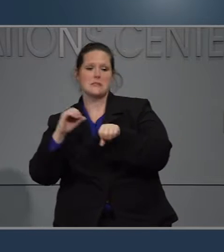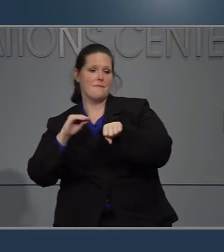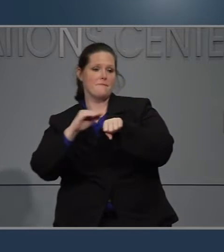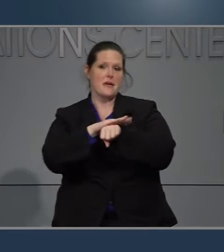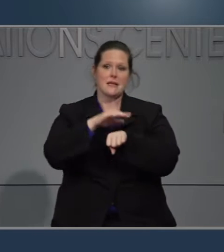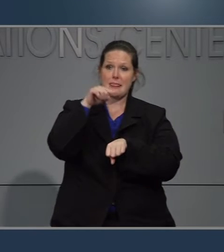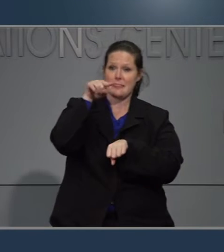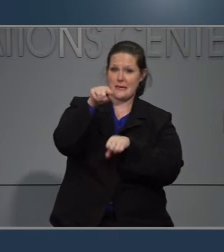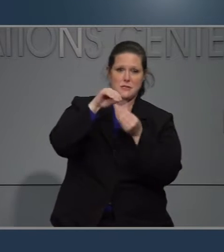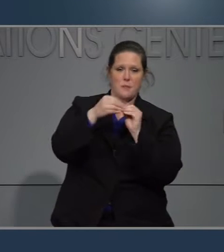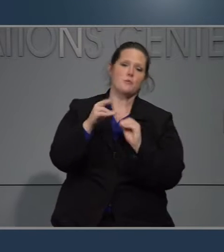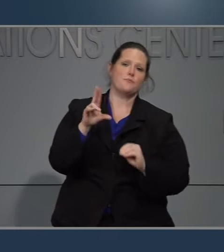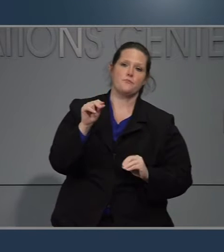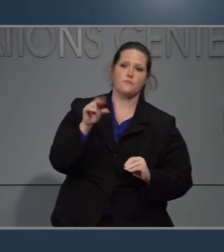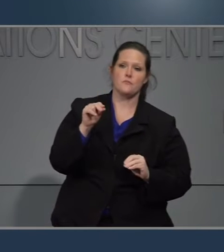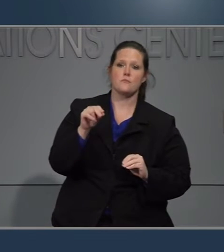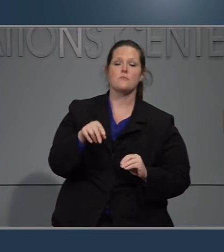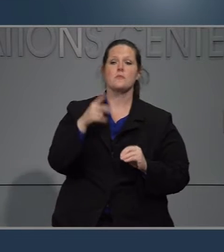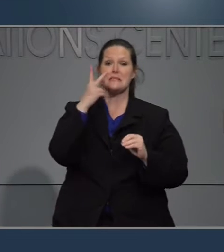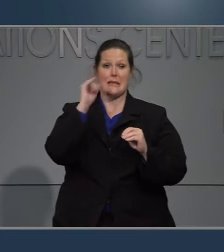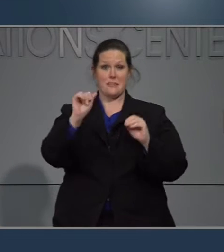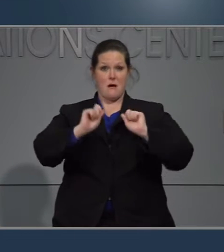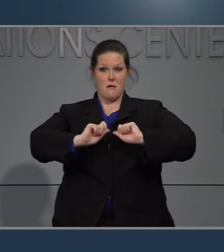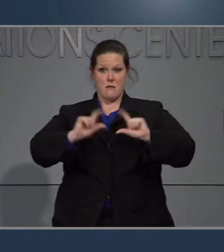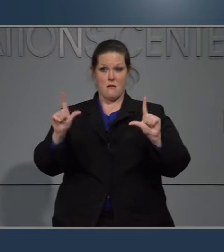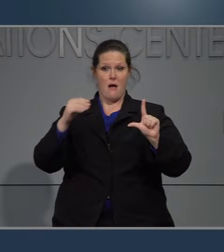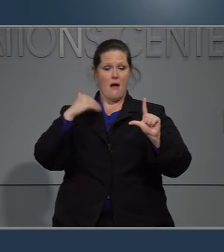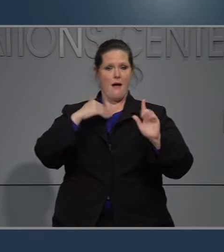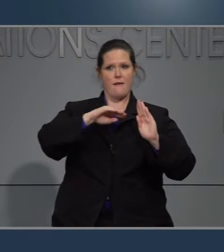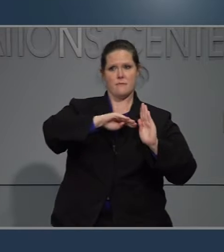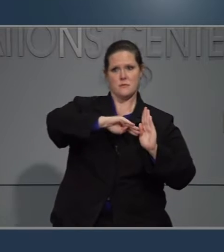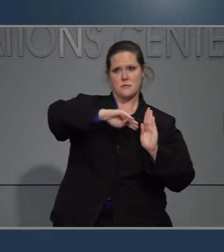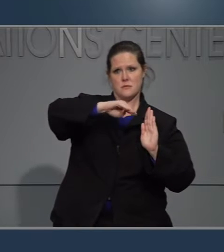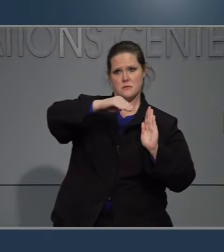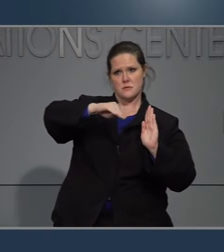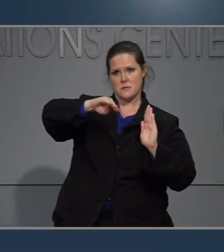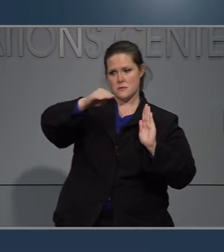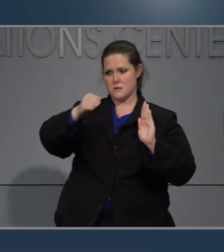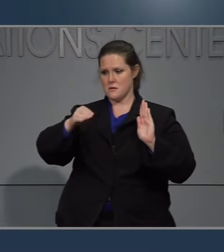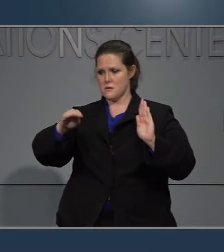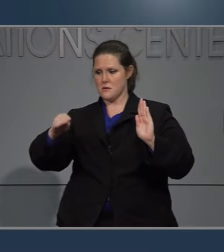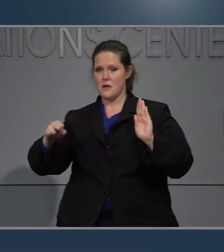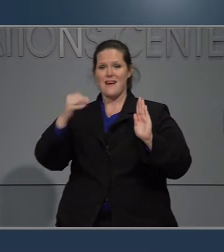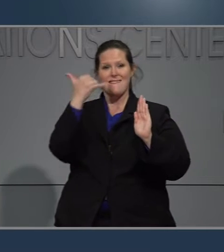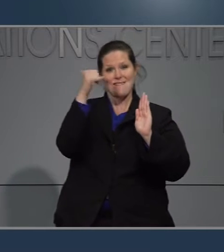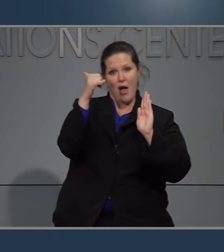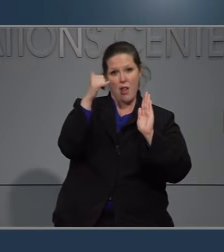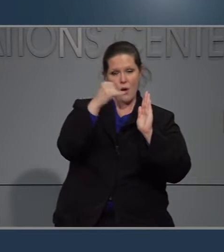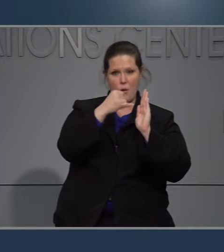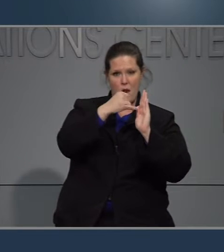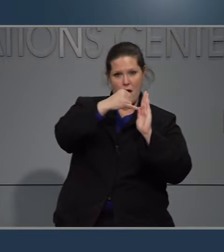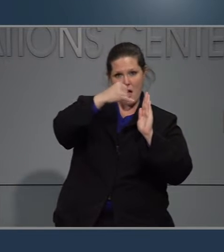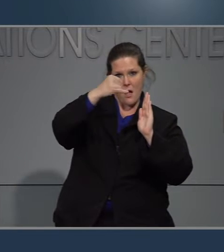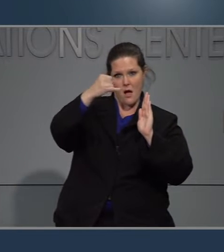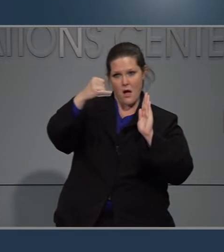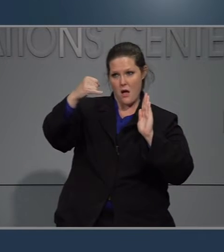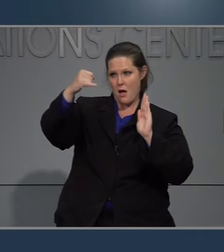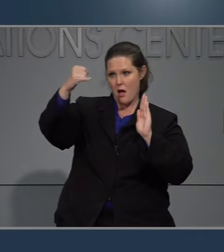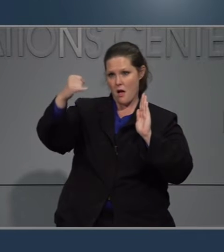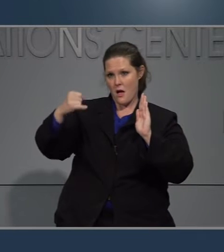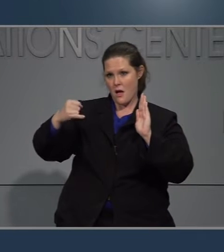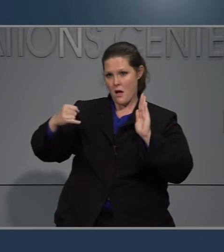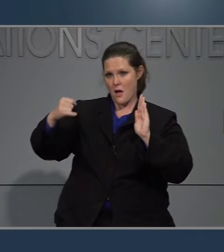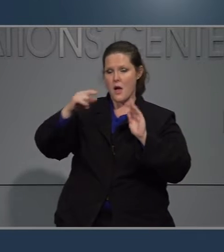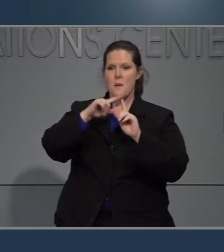ver de que en esta última semana que ha comenzado a tender hacia abajo. Pero los 7 días previos iban hacia arriba. Entonces mirándolo